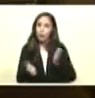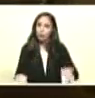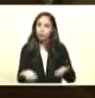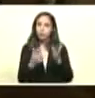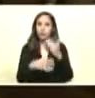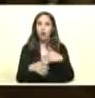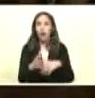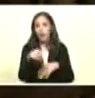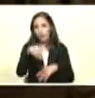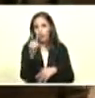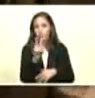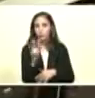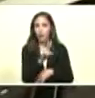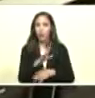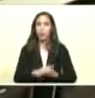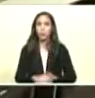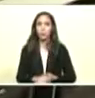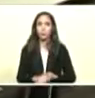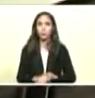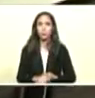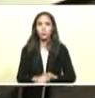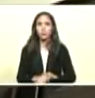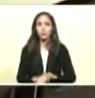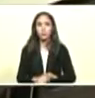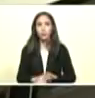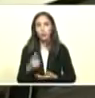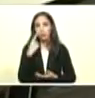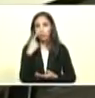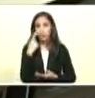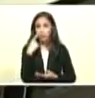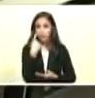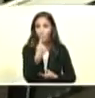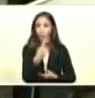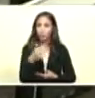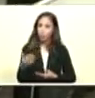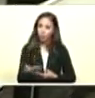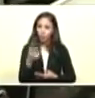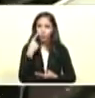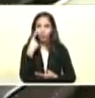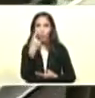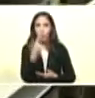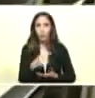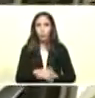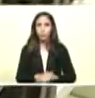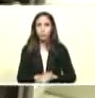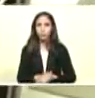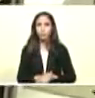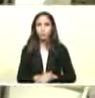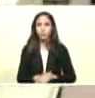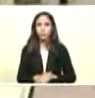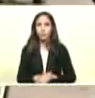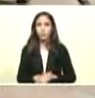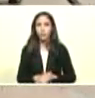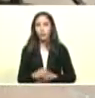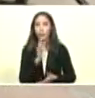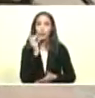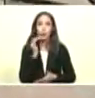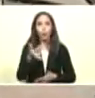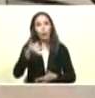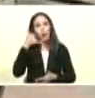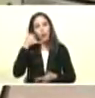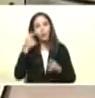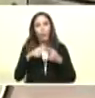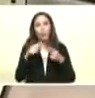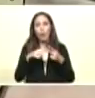país. Es importante, si podemos observar acá, si me da una tabla y un teléfono, es decir,